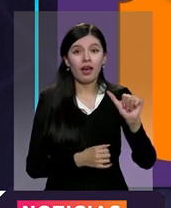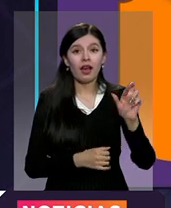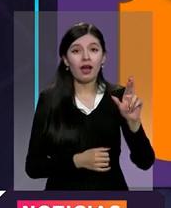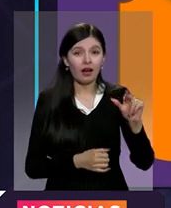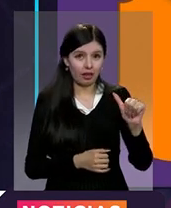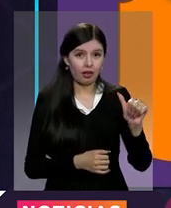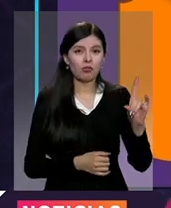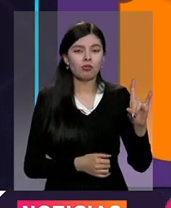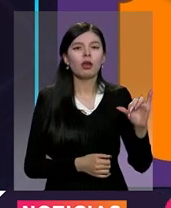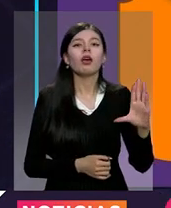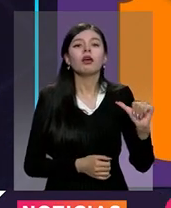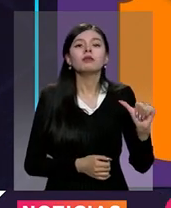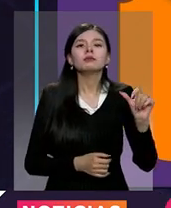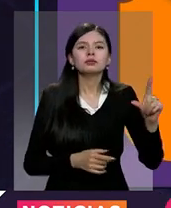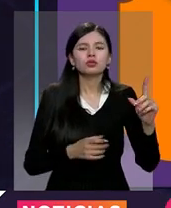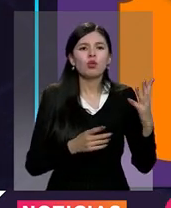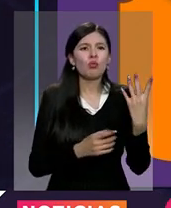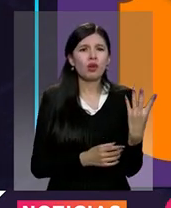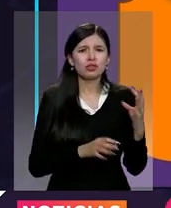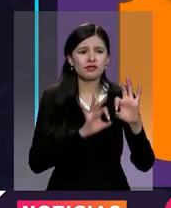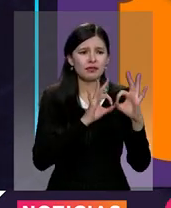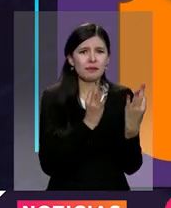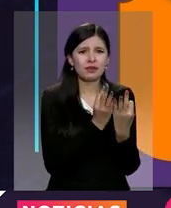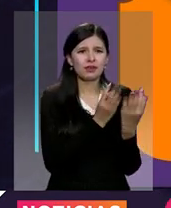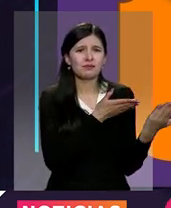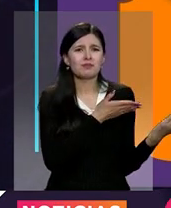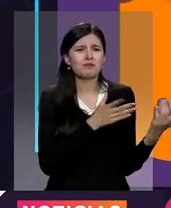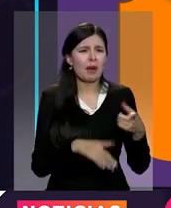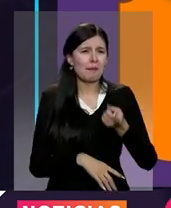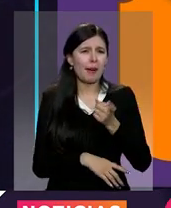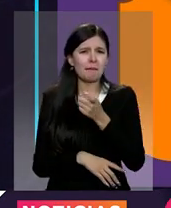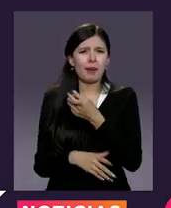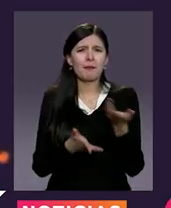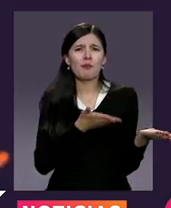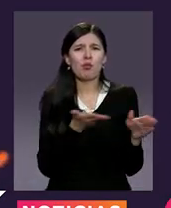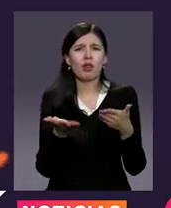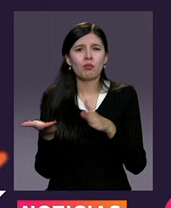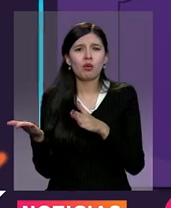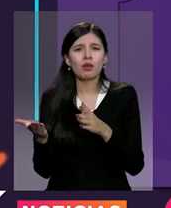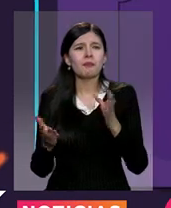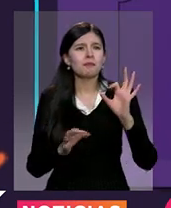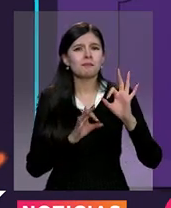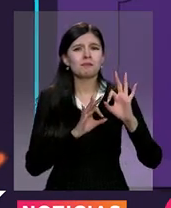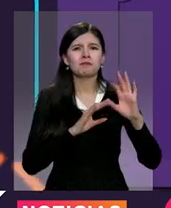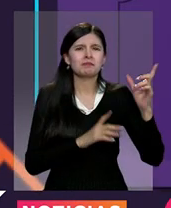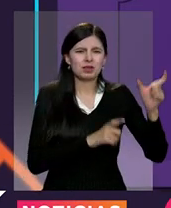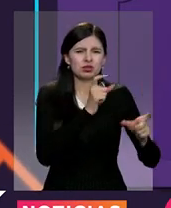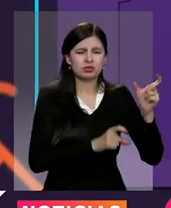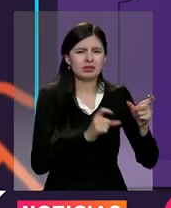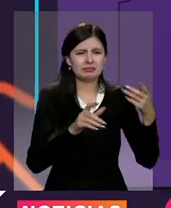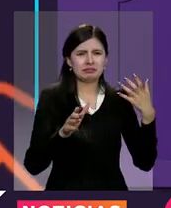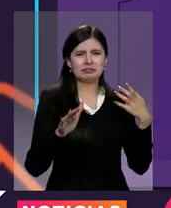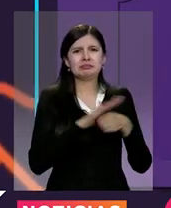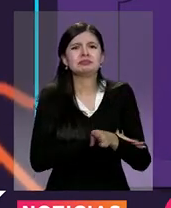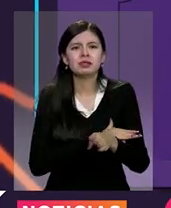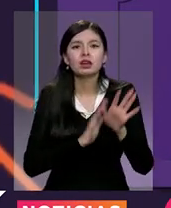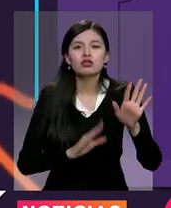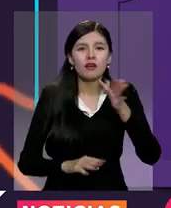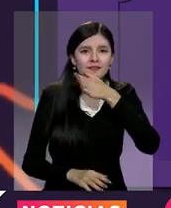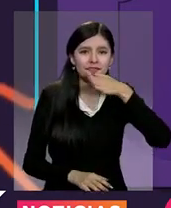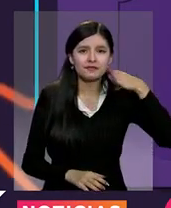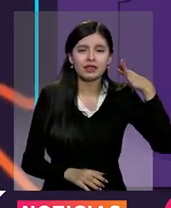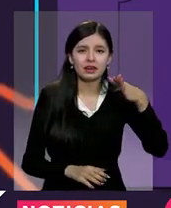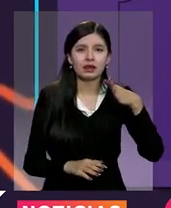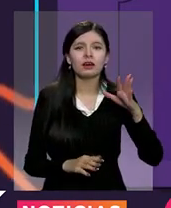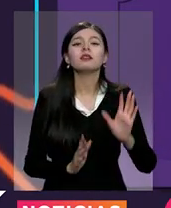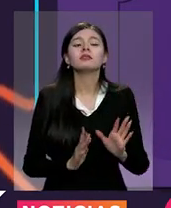donde cuatro integrantes de una misma familia fueron asesinados por hombres armados que ingresaron a la finca Las Canarias. Según las autoridades, las víctimas